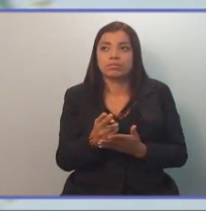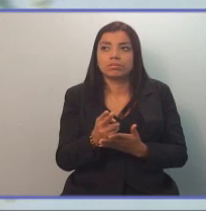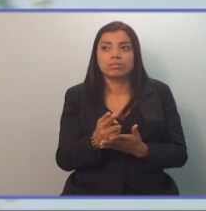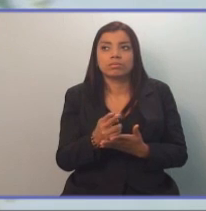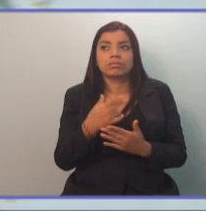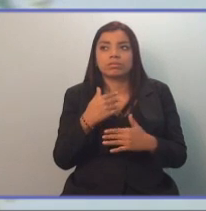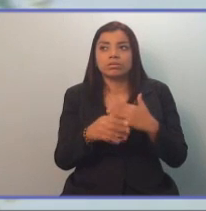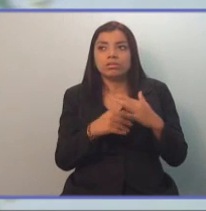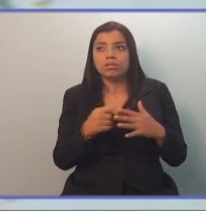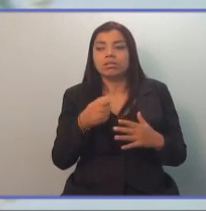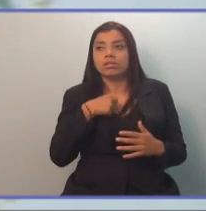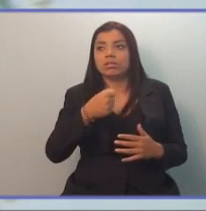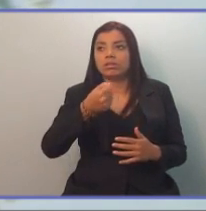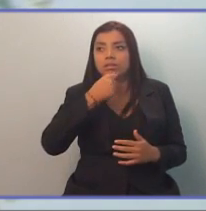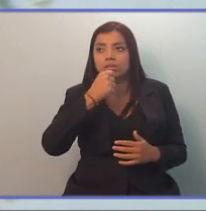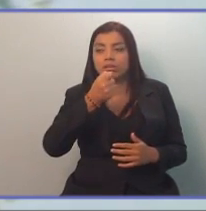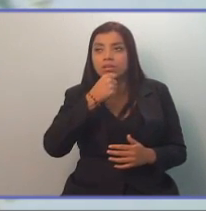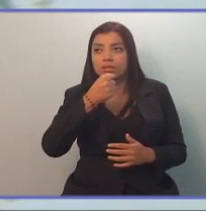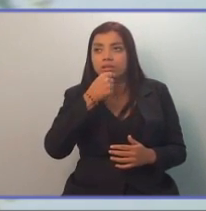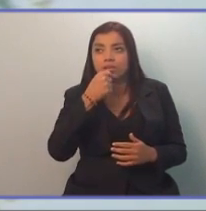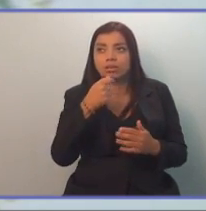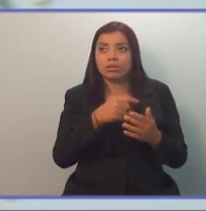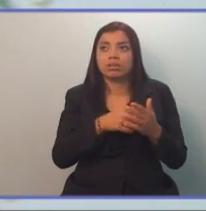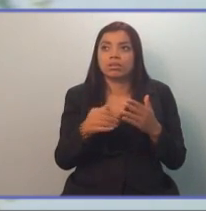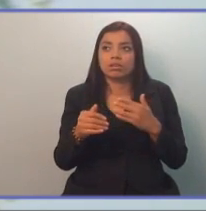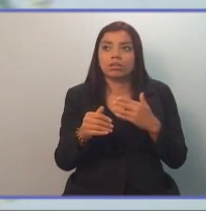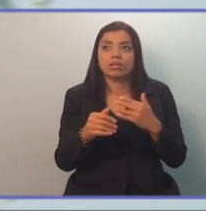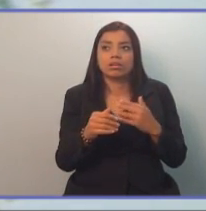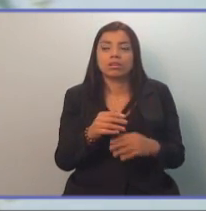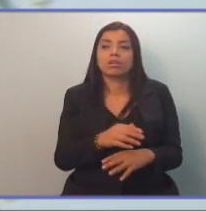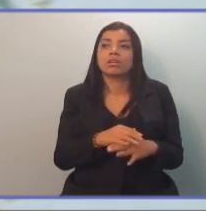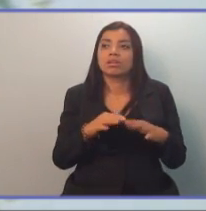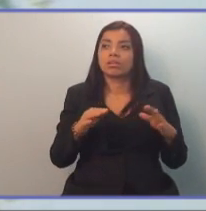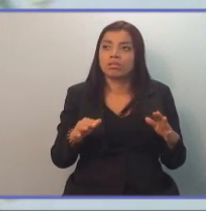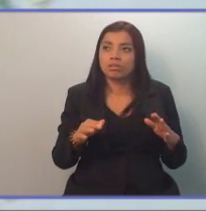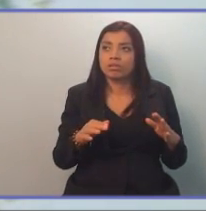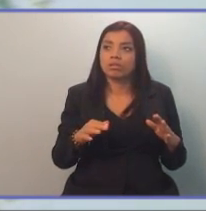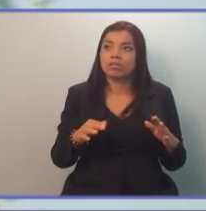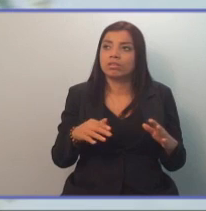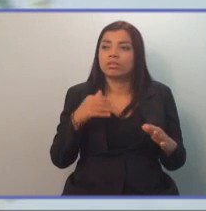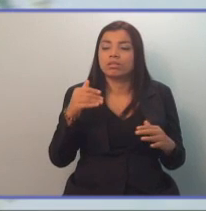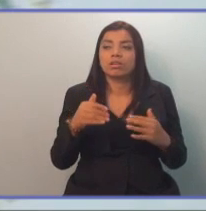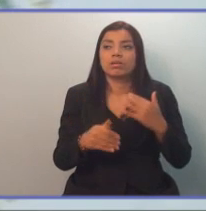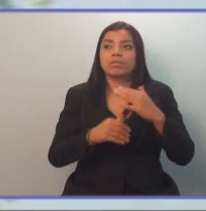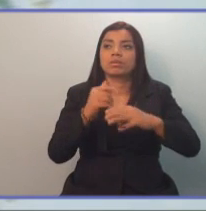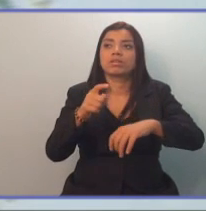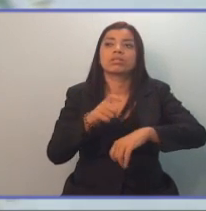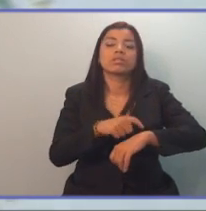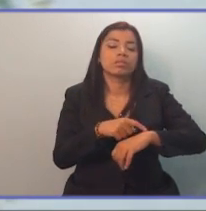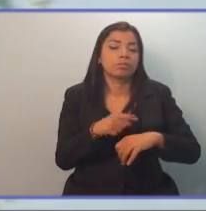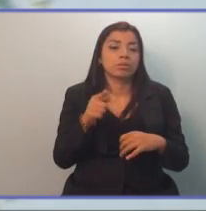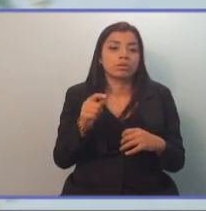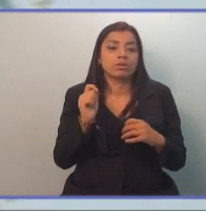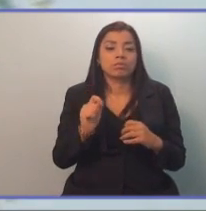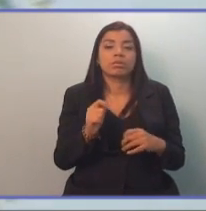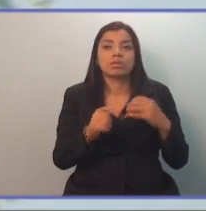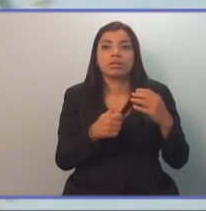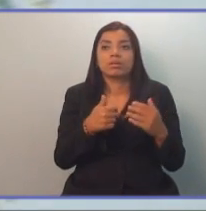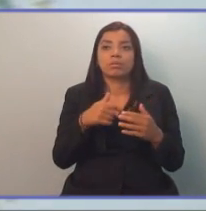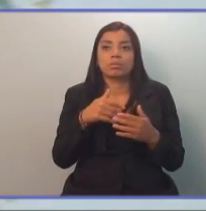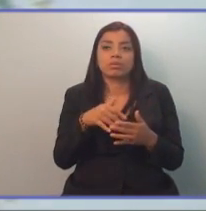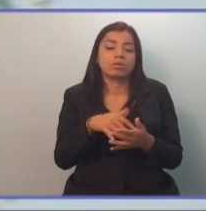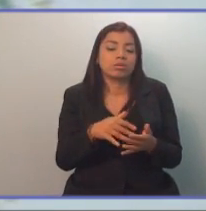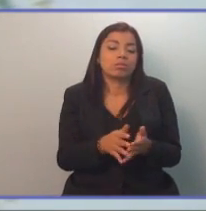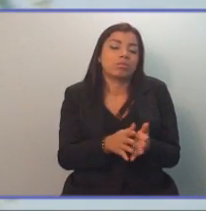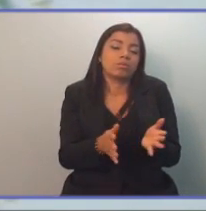son los informes de inicio y de cierre del periodo, eso sí se pueden dar en versión pública, y de